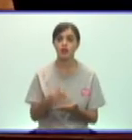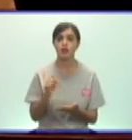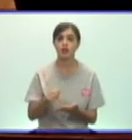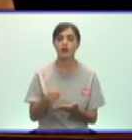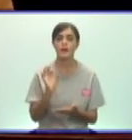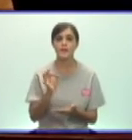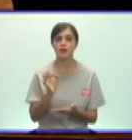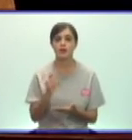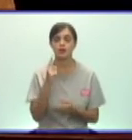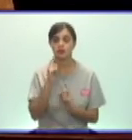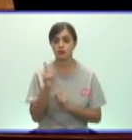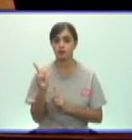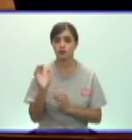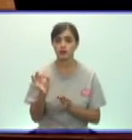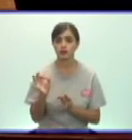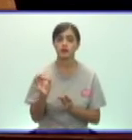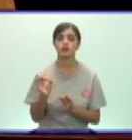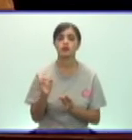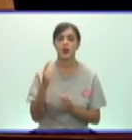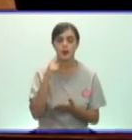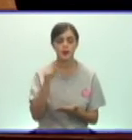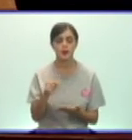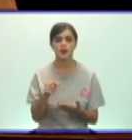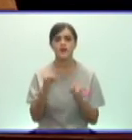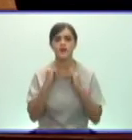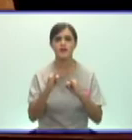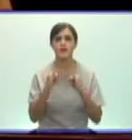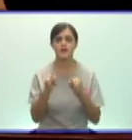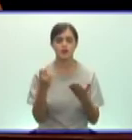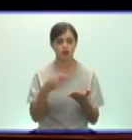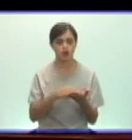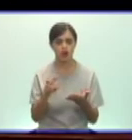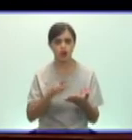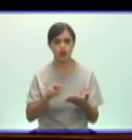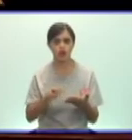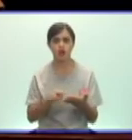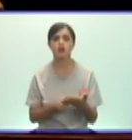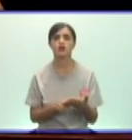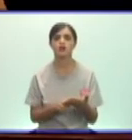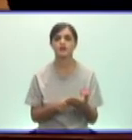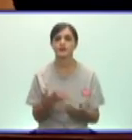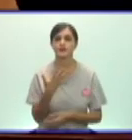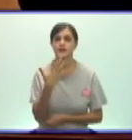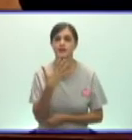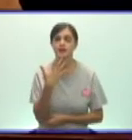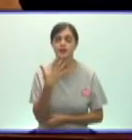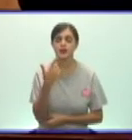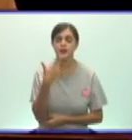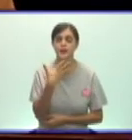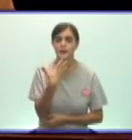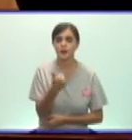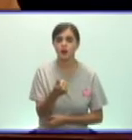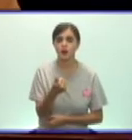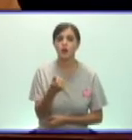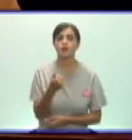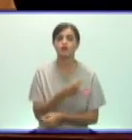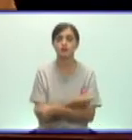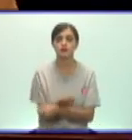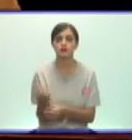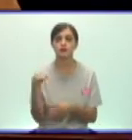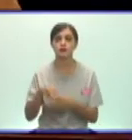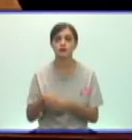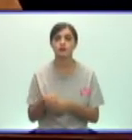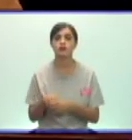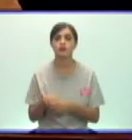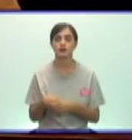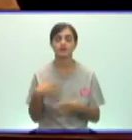páginas, y van a ver la información que esta película viene a complementar un poco. Siempre es agradable, y lo